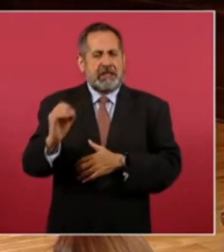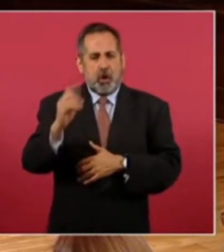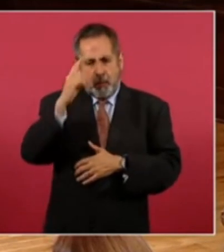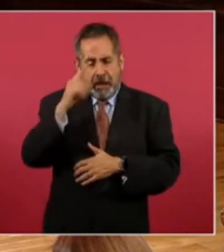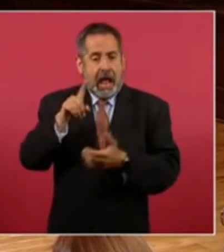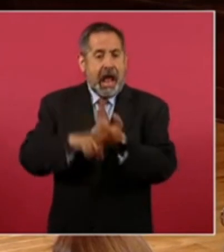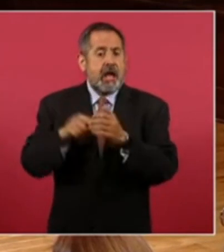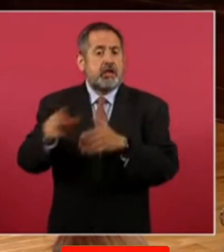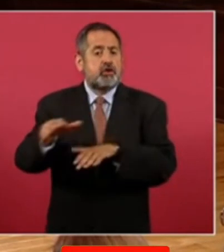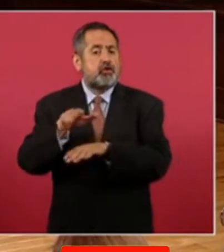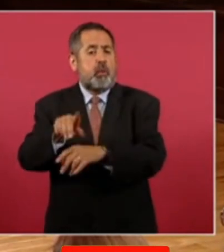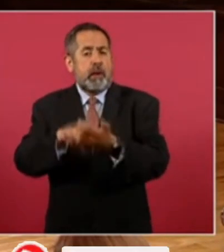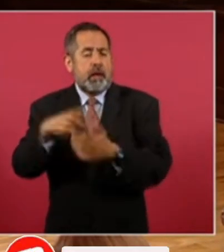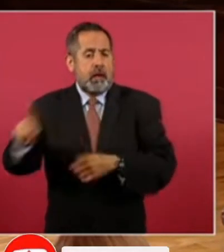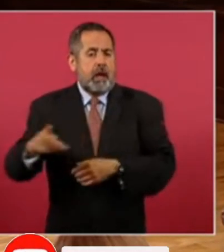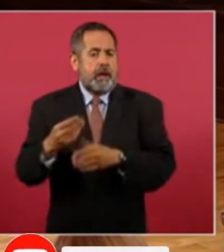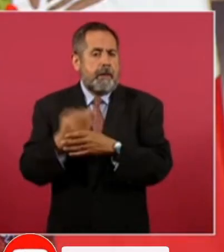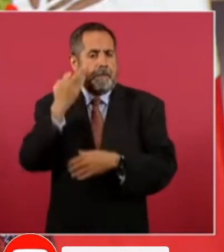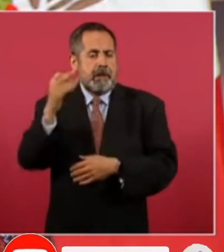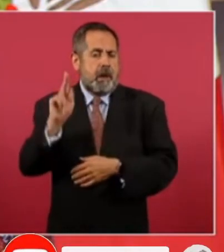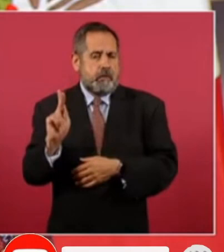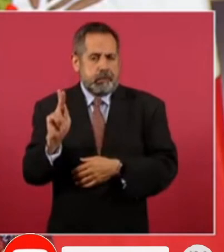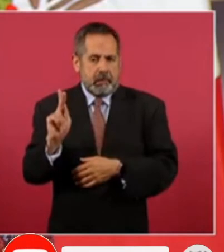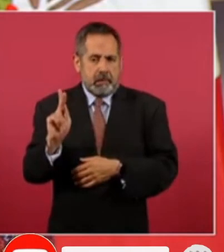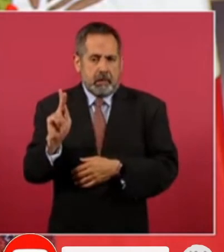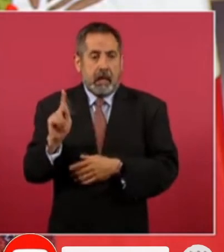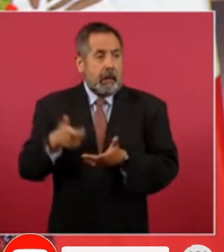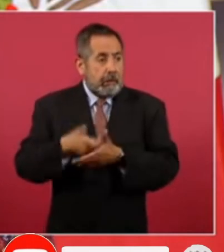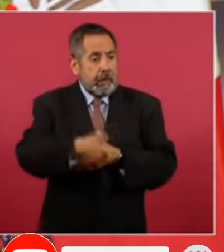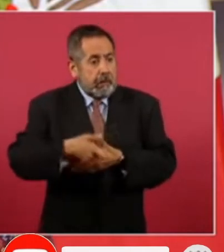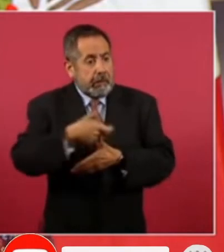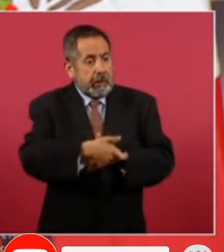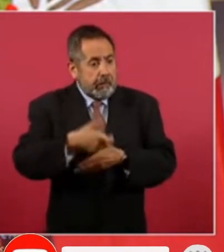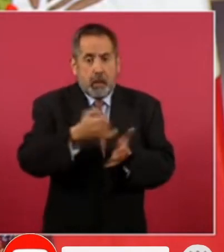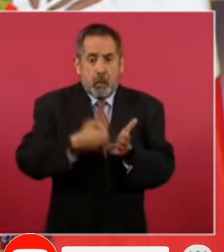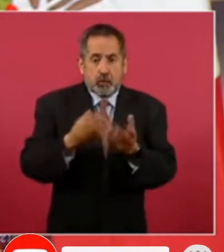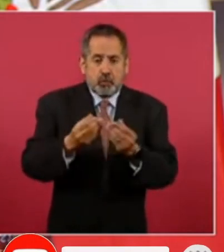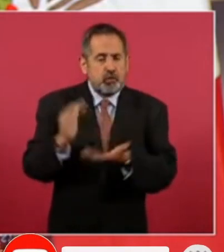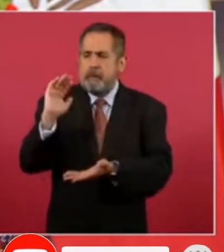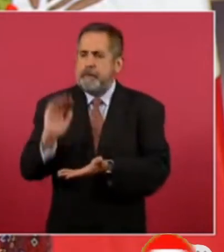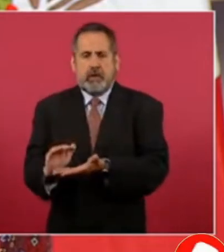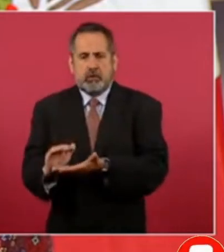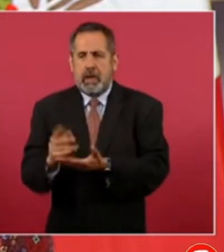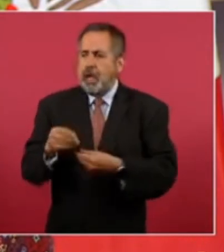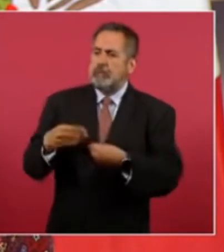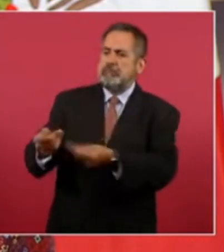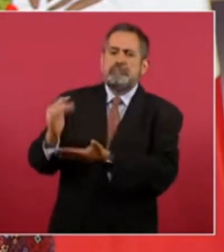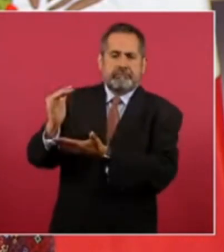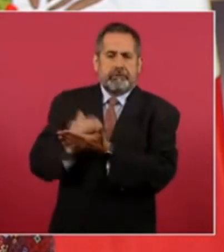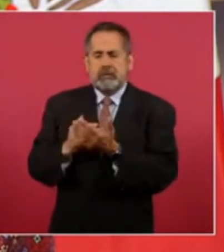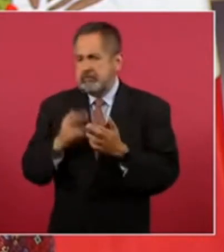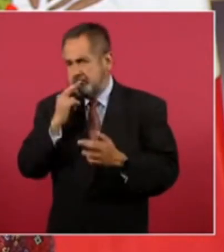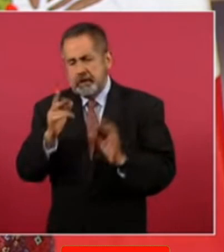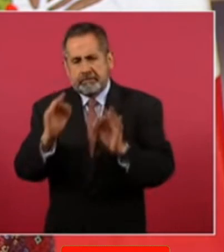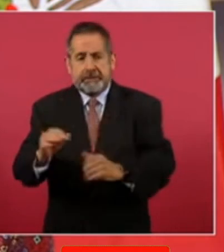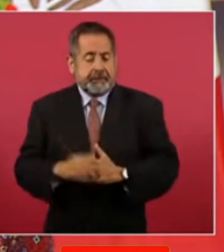gestión menstrual, lo que abona con hechos a que la paridad de género en México hay un avance. A pesar de que